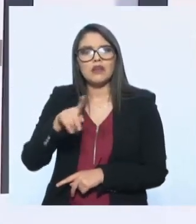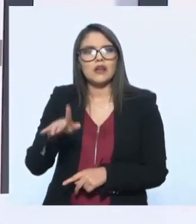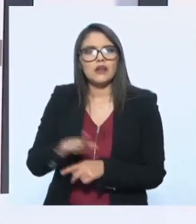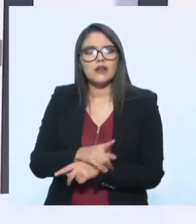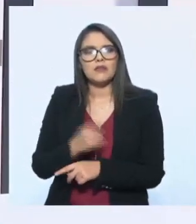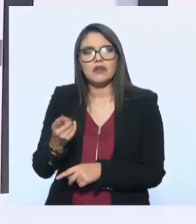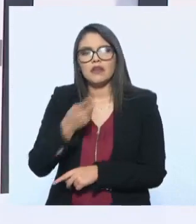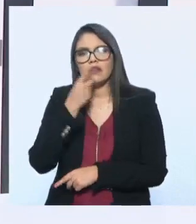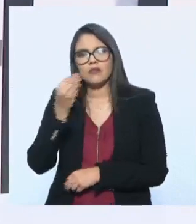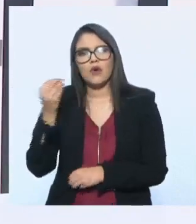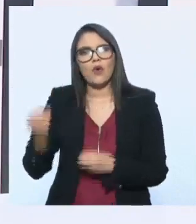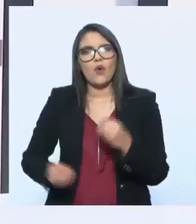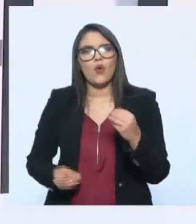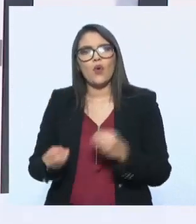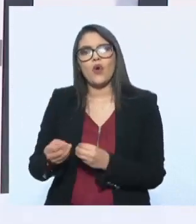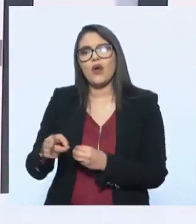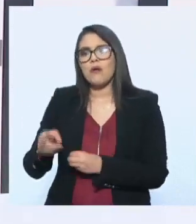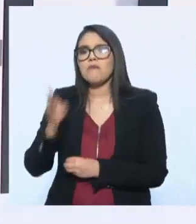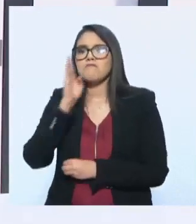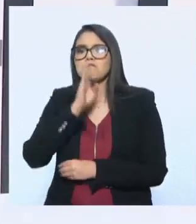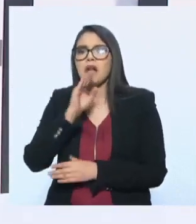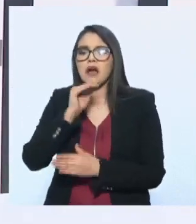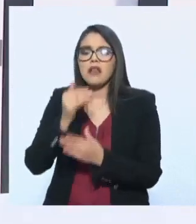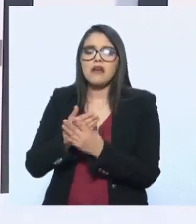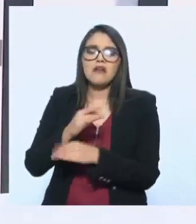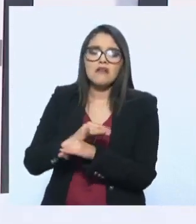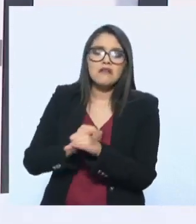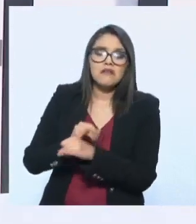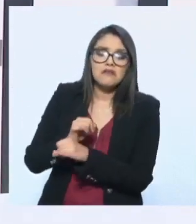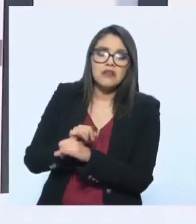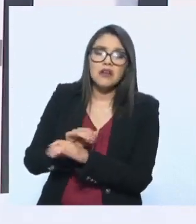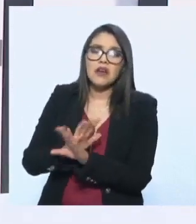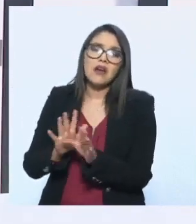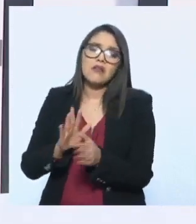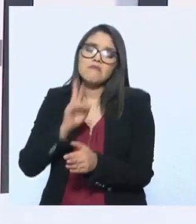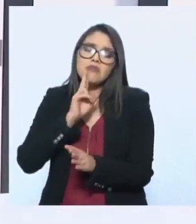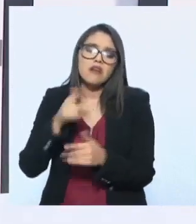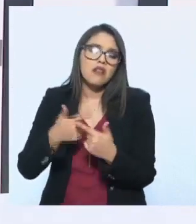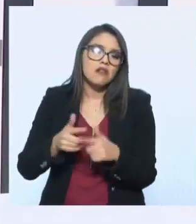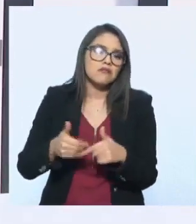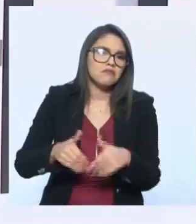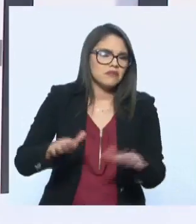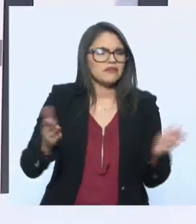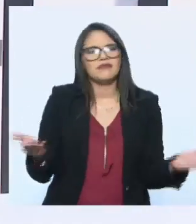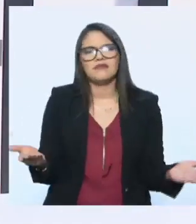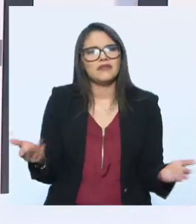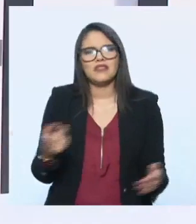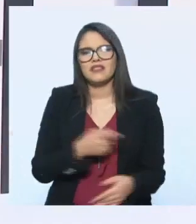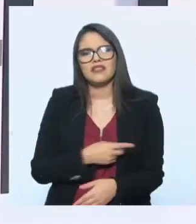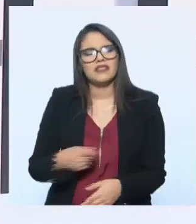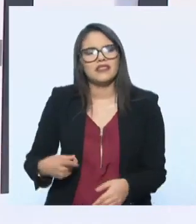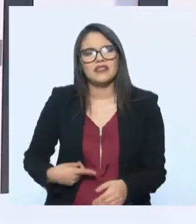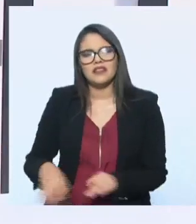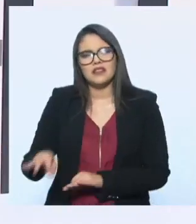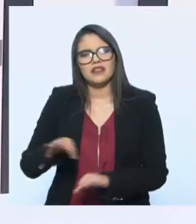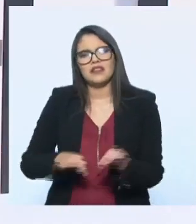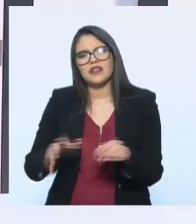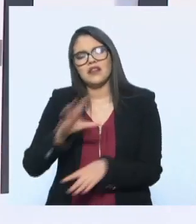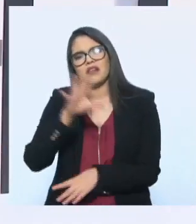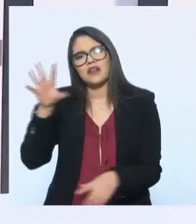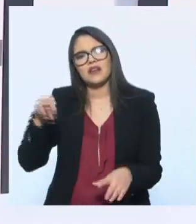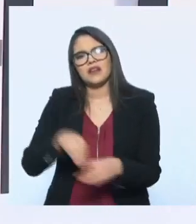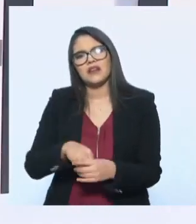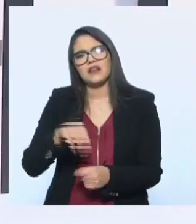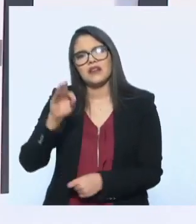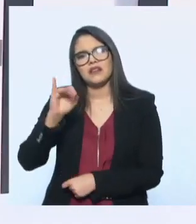jueces dicen estaba mal integrada la carpeta, se violó el proceso. No, yo creo que es un trabajo que tiene que hacer tanto la Fiscalía ahora,